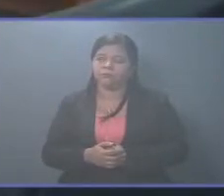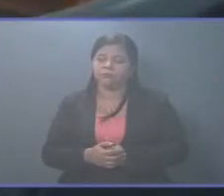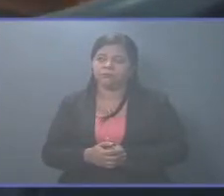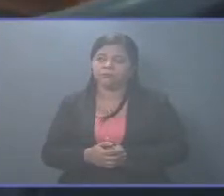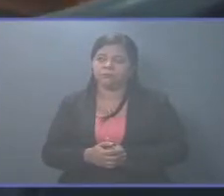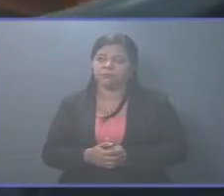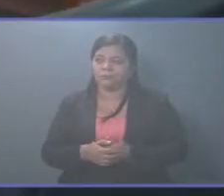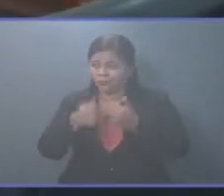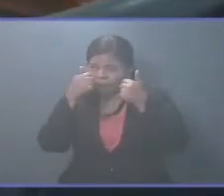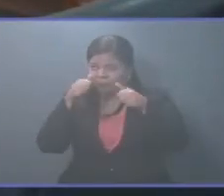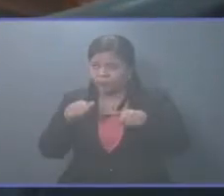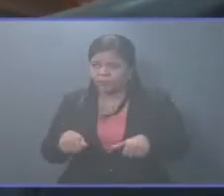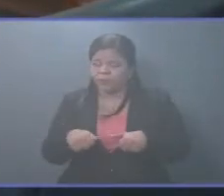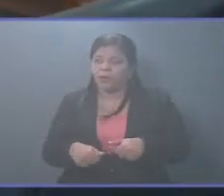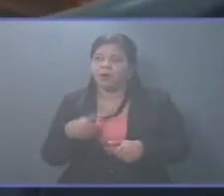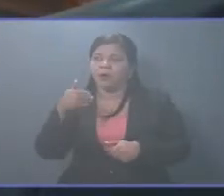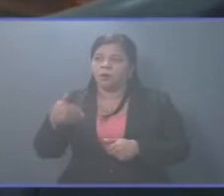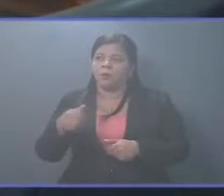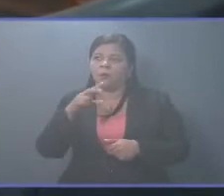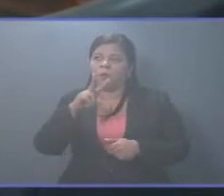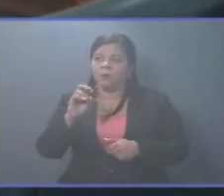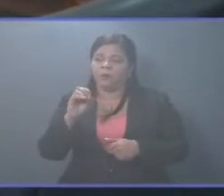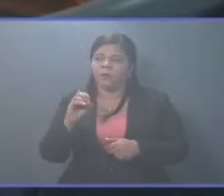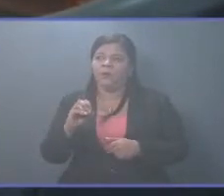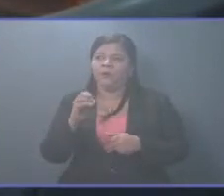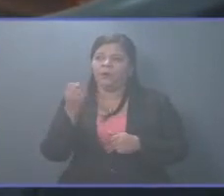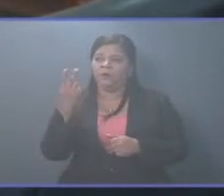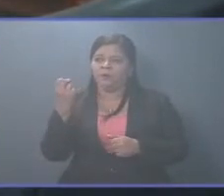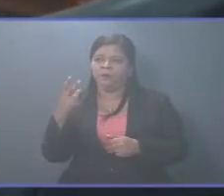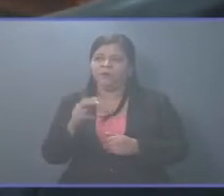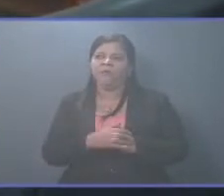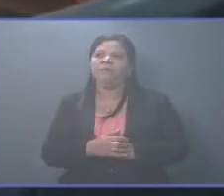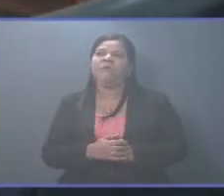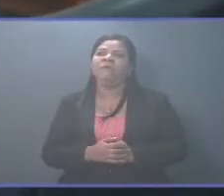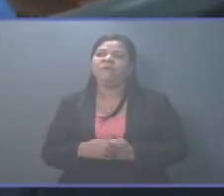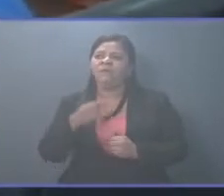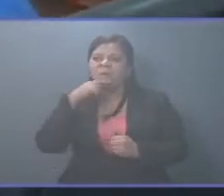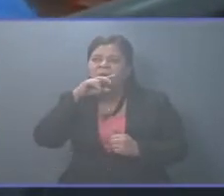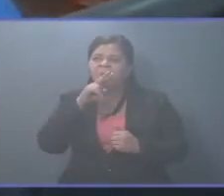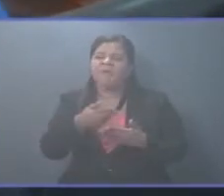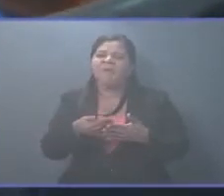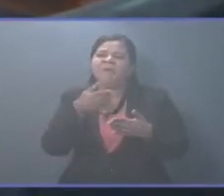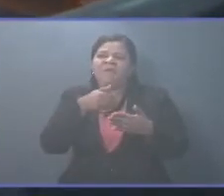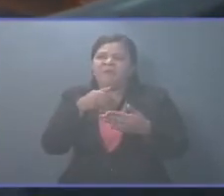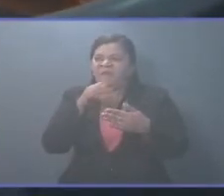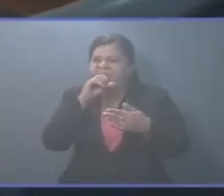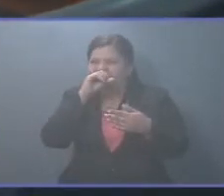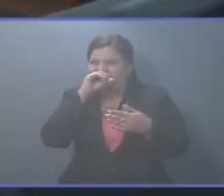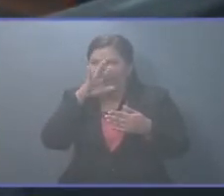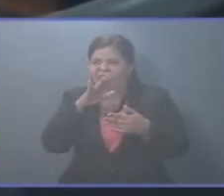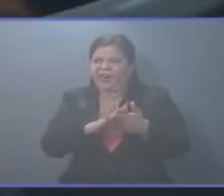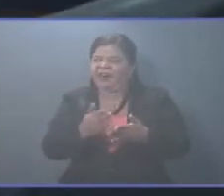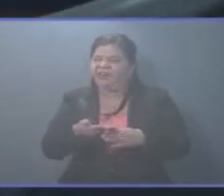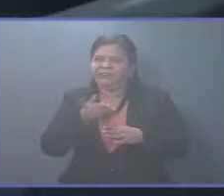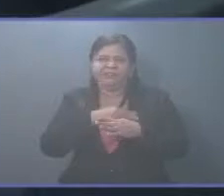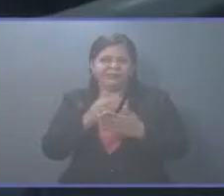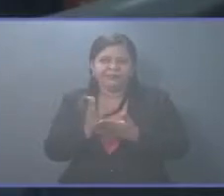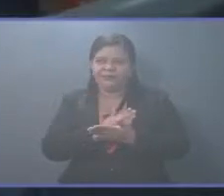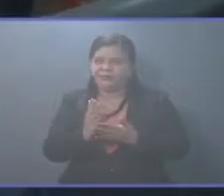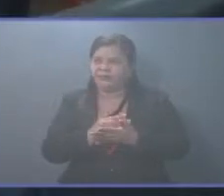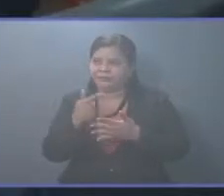en 2012, a iniciativa del FMLN, antes no había una ley de